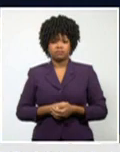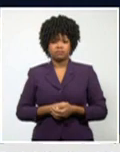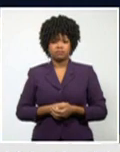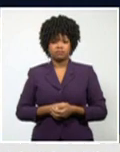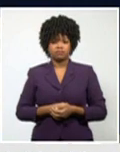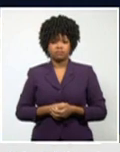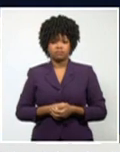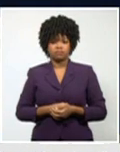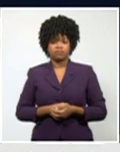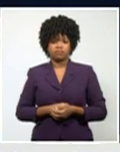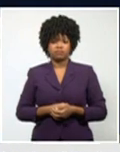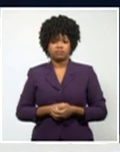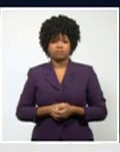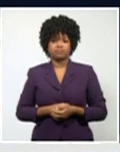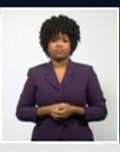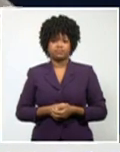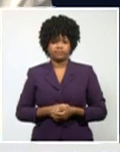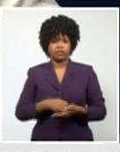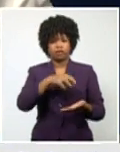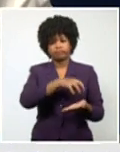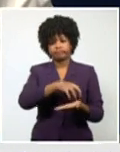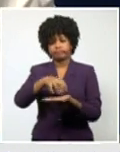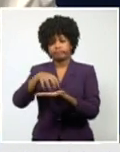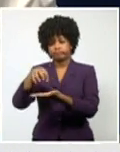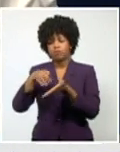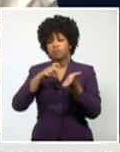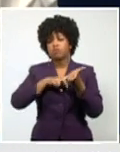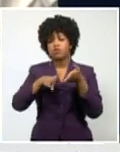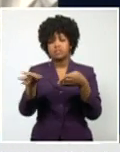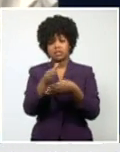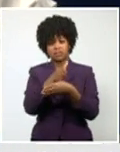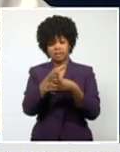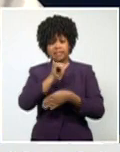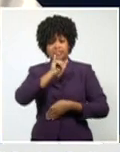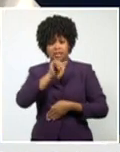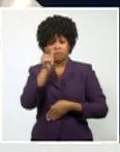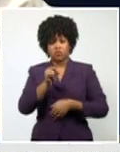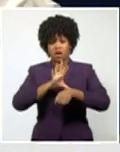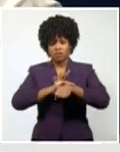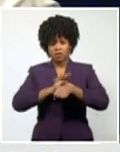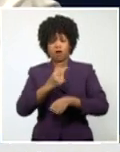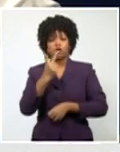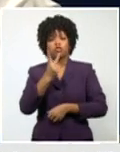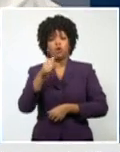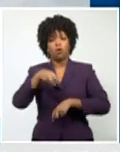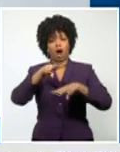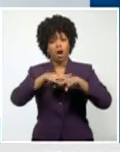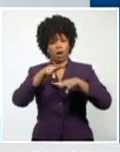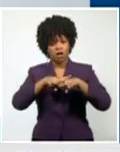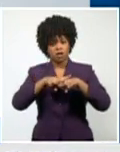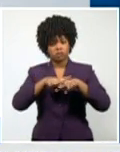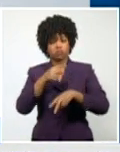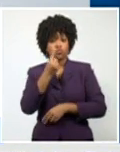por provincia, por territorio, pues los 6 casos confirmados, 2 son de aquí de La Habana, uno del